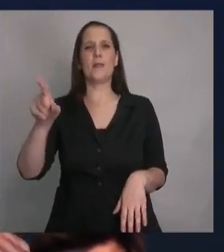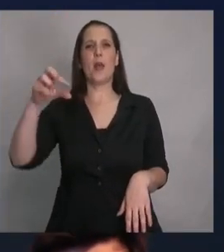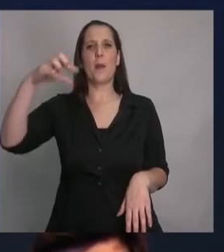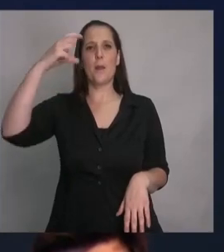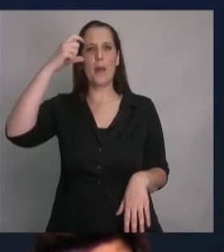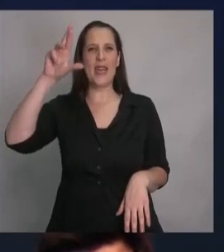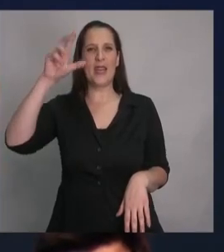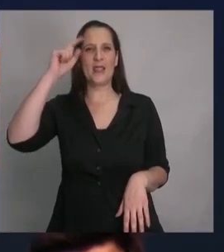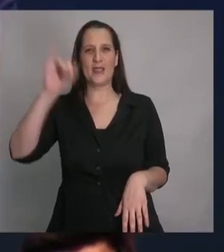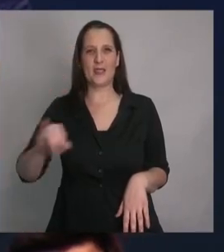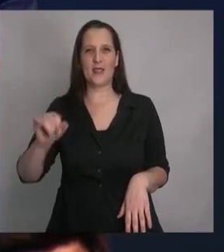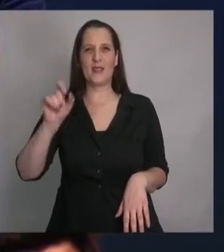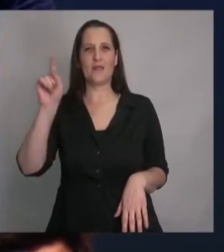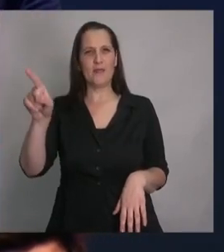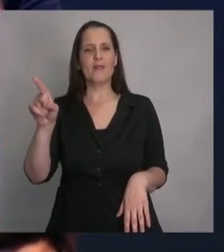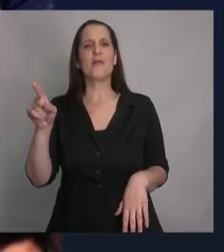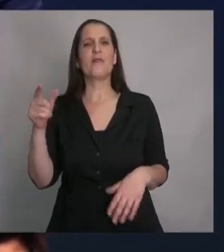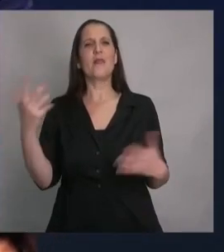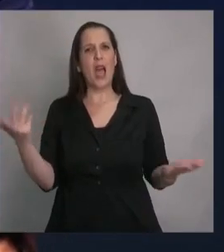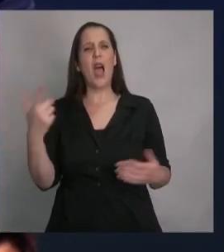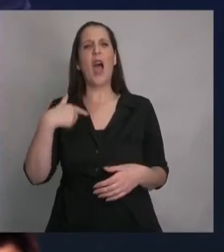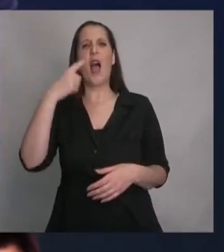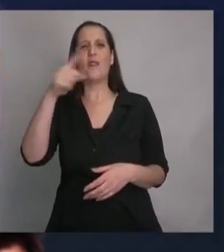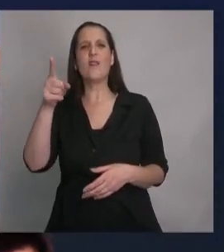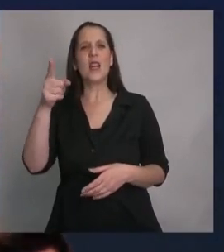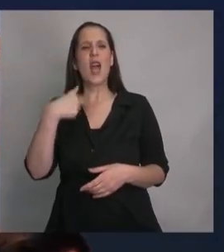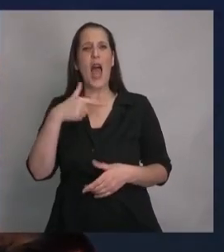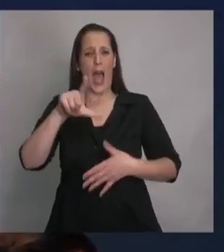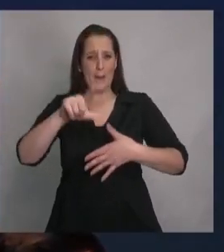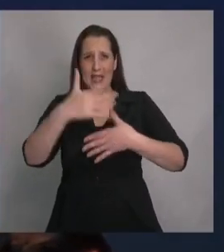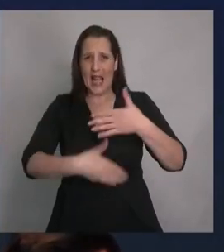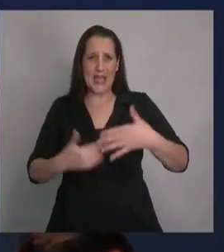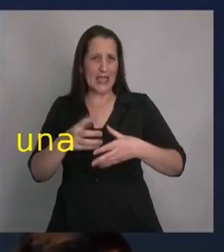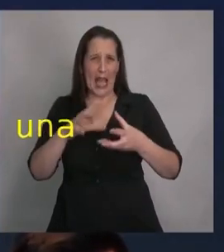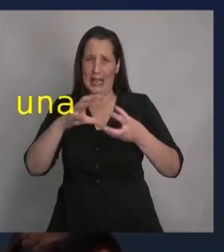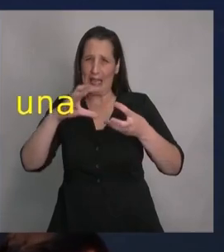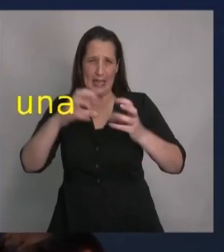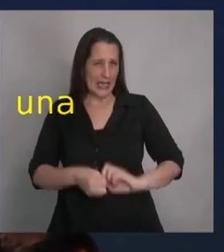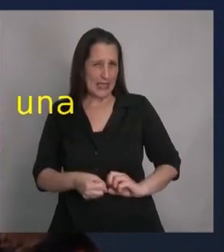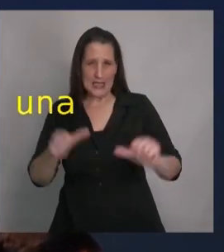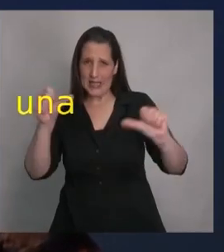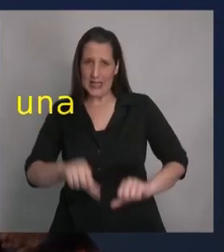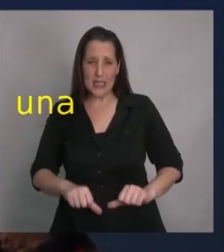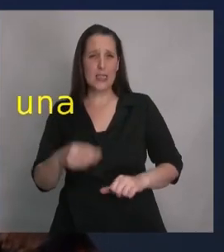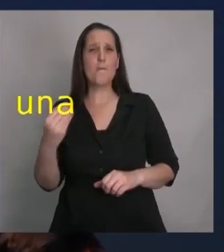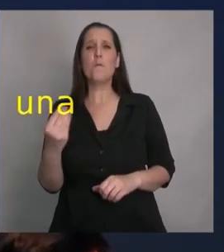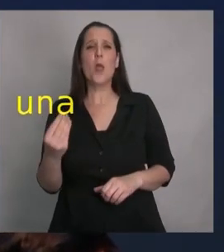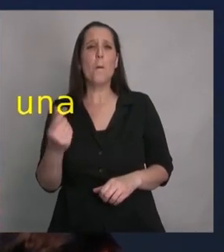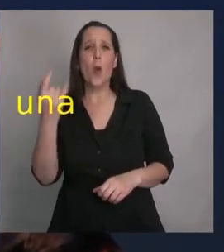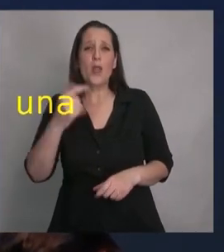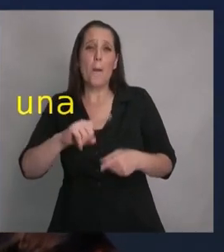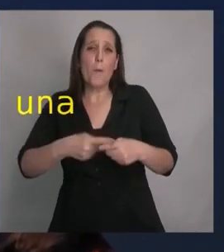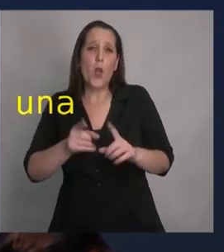y fue crisis en toda América Latina, porque las políticas neoliberales llevaron a desempeño,